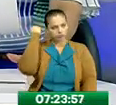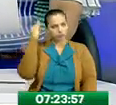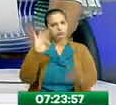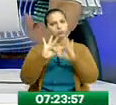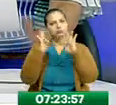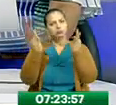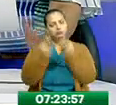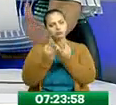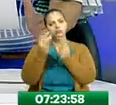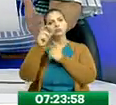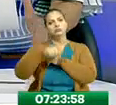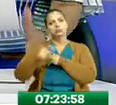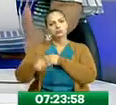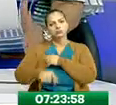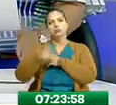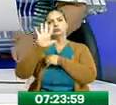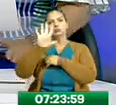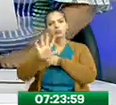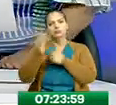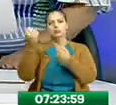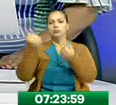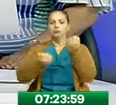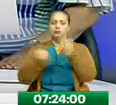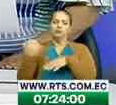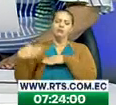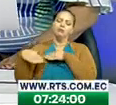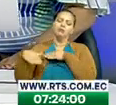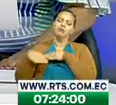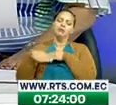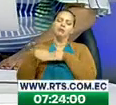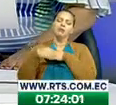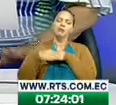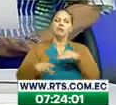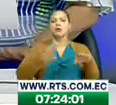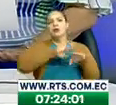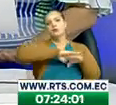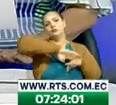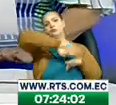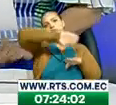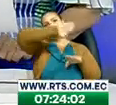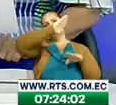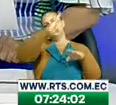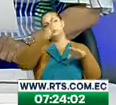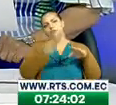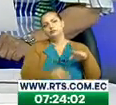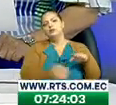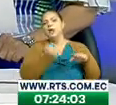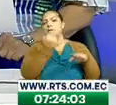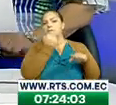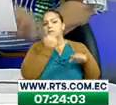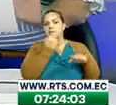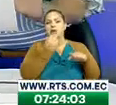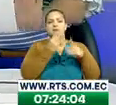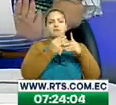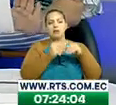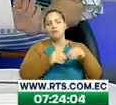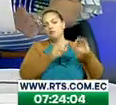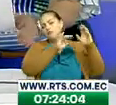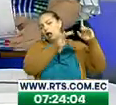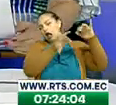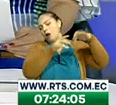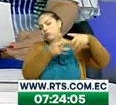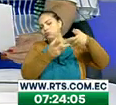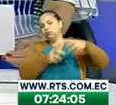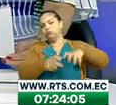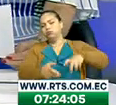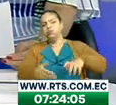quienes fallecieron tras ser sepultados por un deslave en Chimborazo, son velados en su tierra natal. Sus familiares